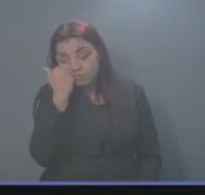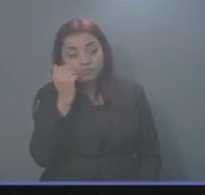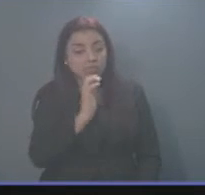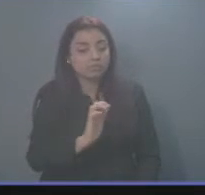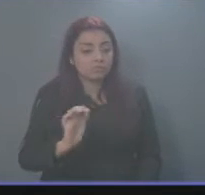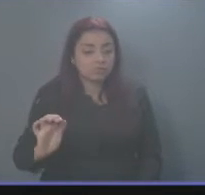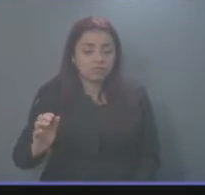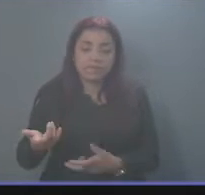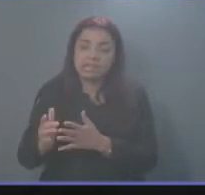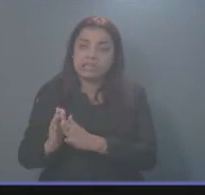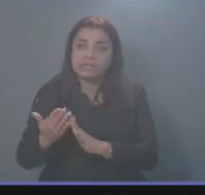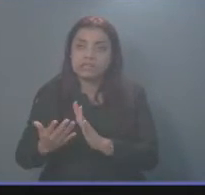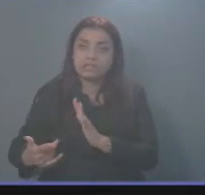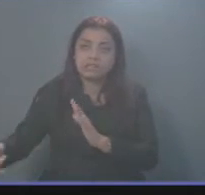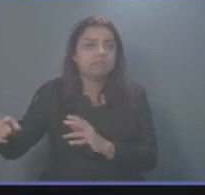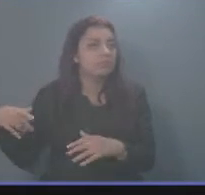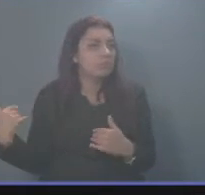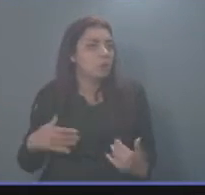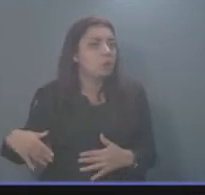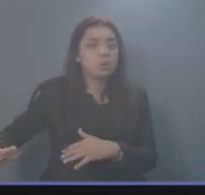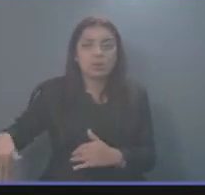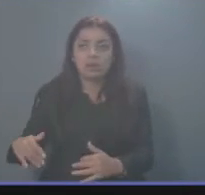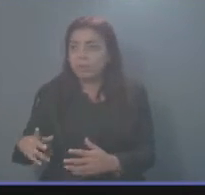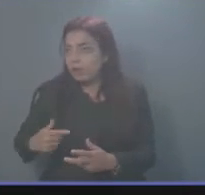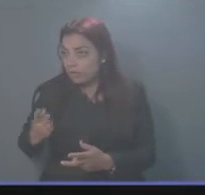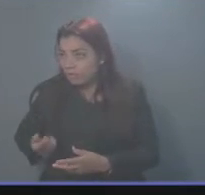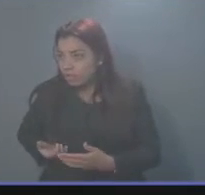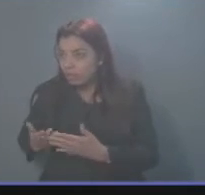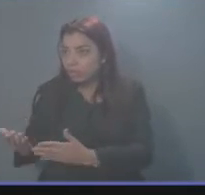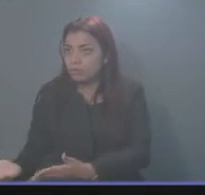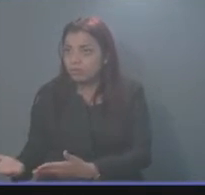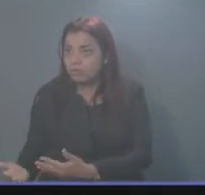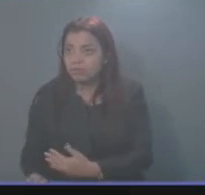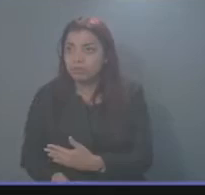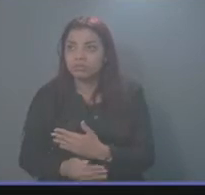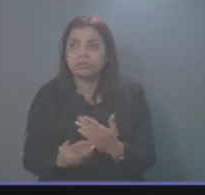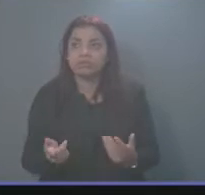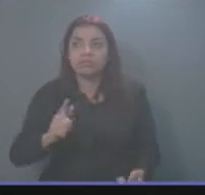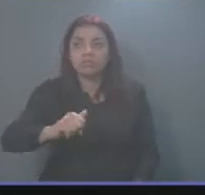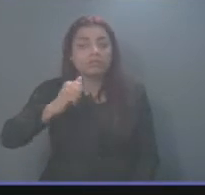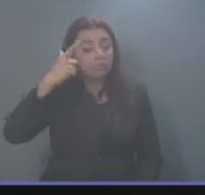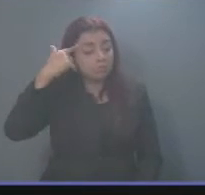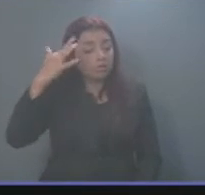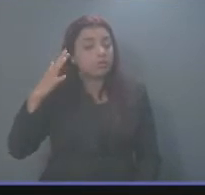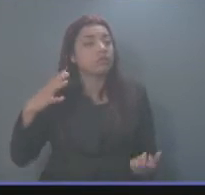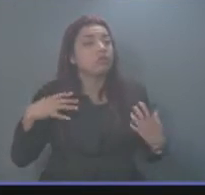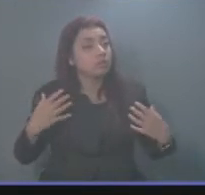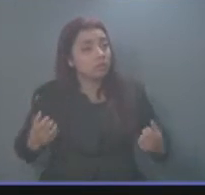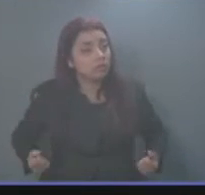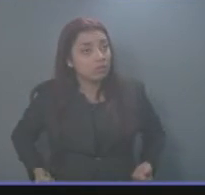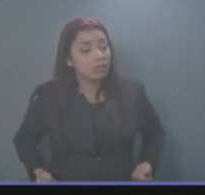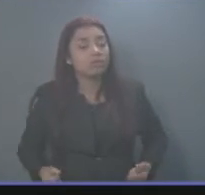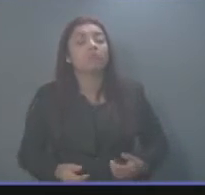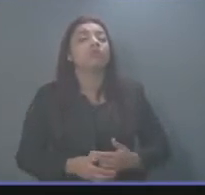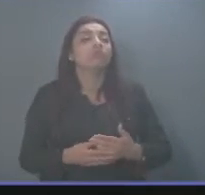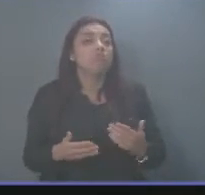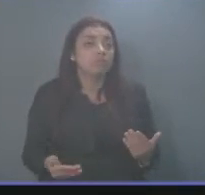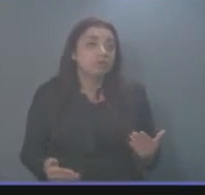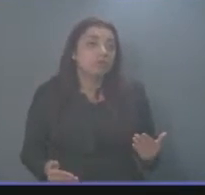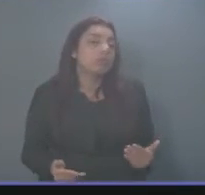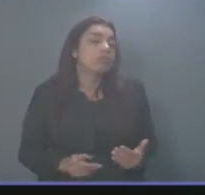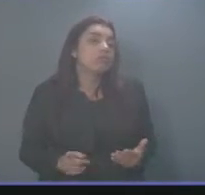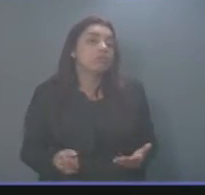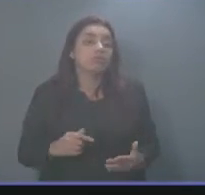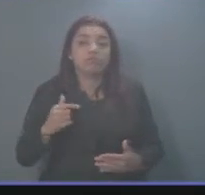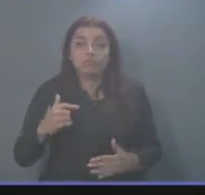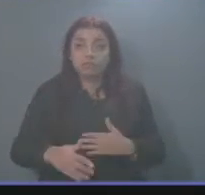barrios, colonias, jugando, pero nunca han tenido el apoyo. Y la política del Estado no llegaba, ¿por qué? Porque no era reconocido